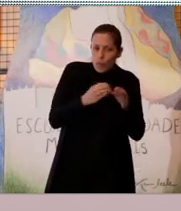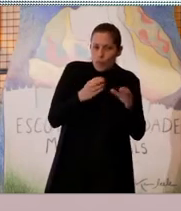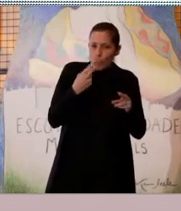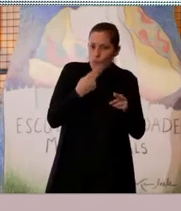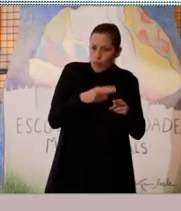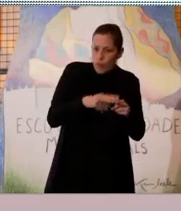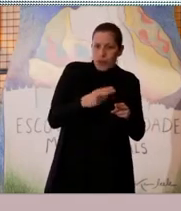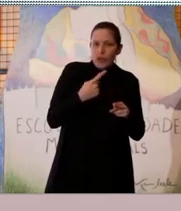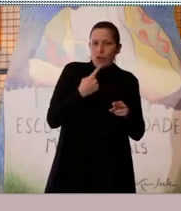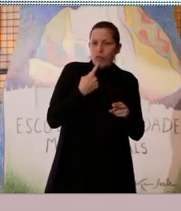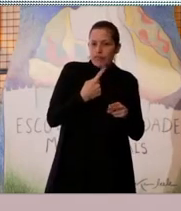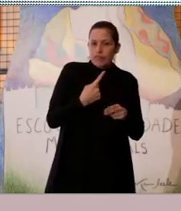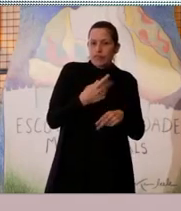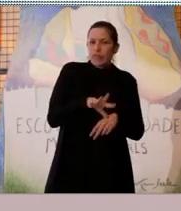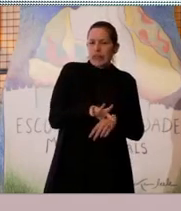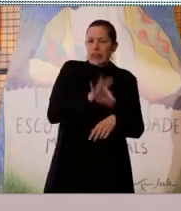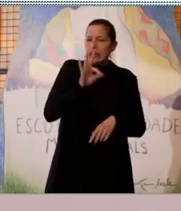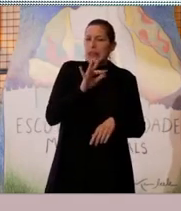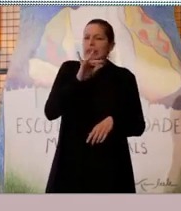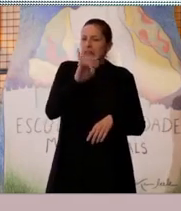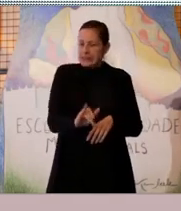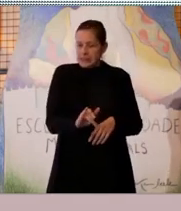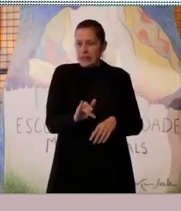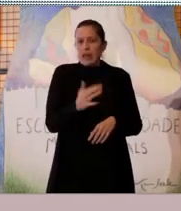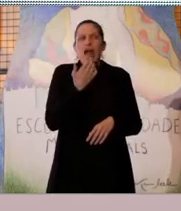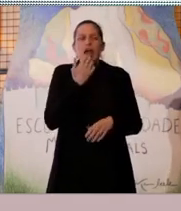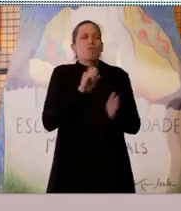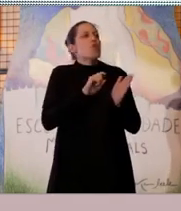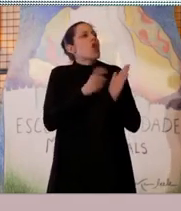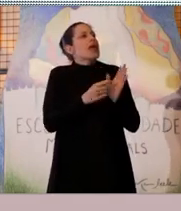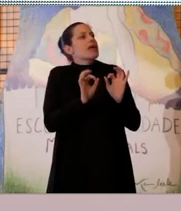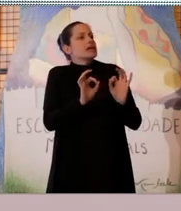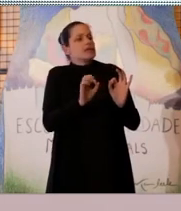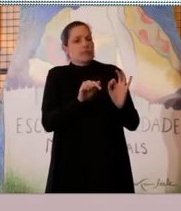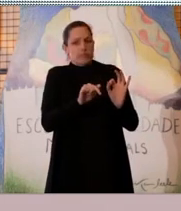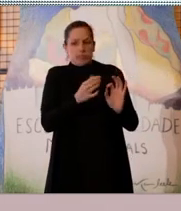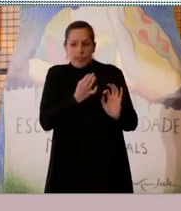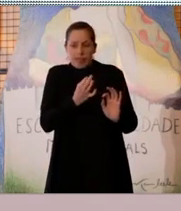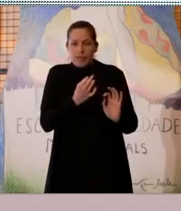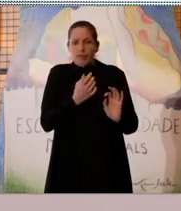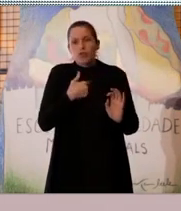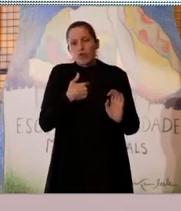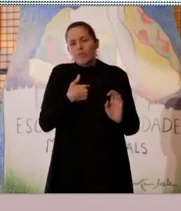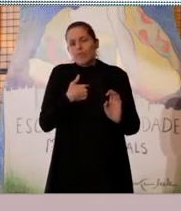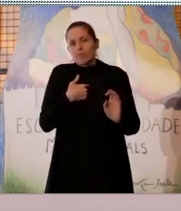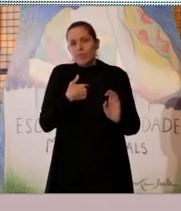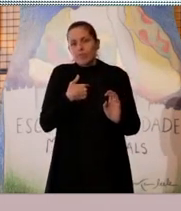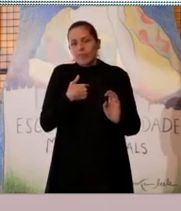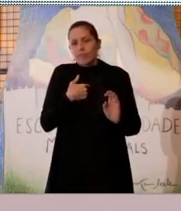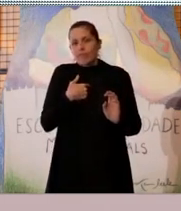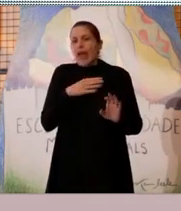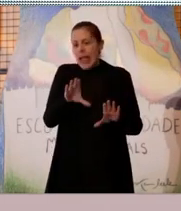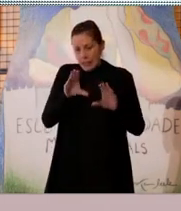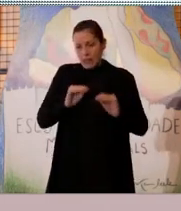deciden sí nosotras estamos por este por esta yo que sé por esta ley concreta pues entiendo también que esas son posiciones políticas desde el punto sí Y por eso